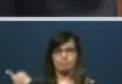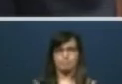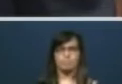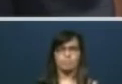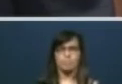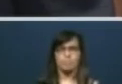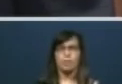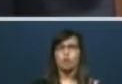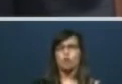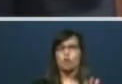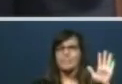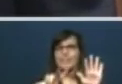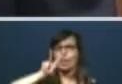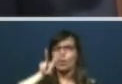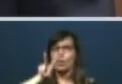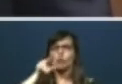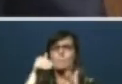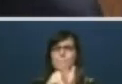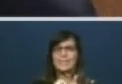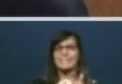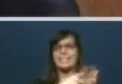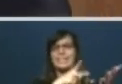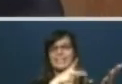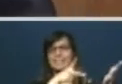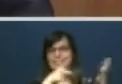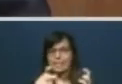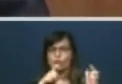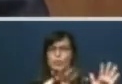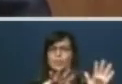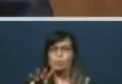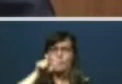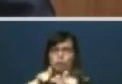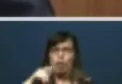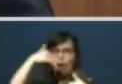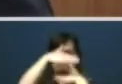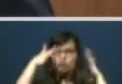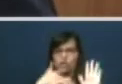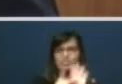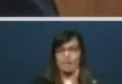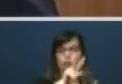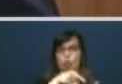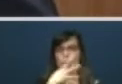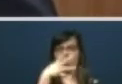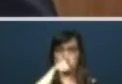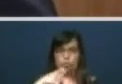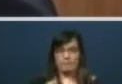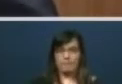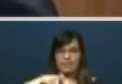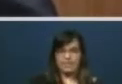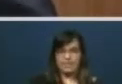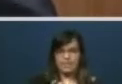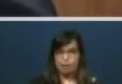62 mil 179 personas atendidas que equivalen a 2 4% de la población por sólo el